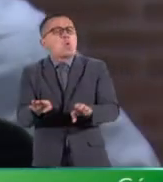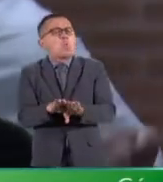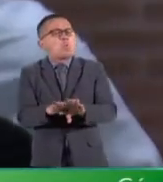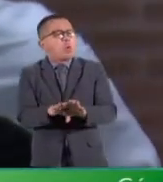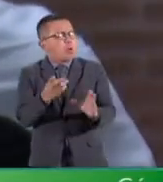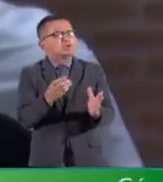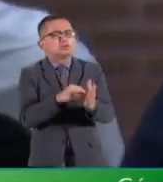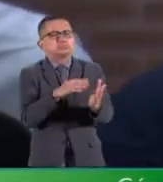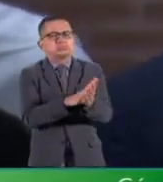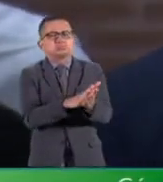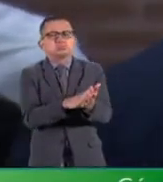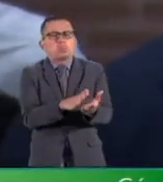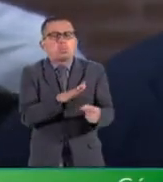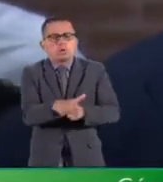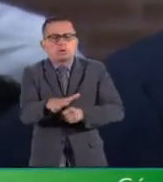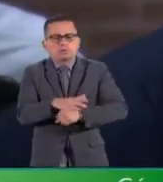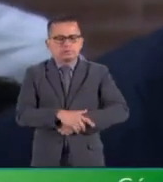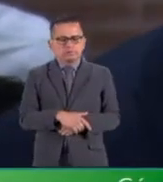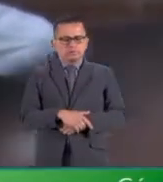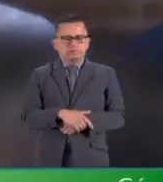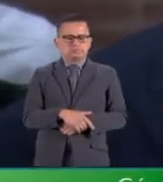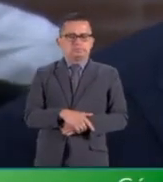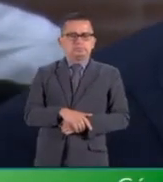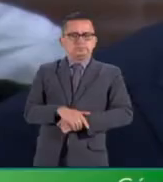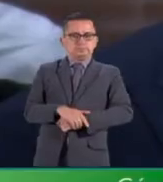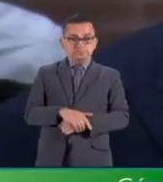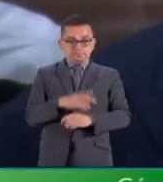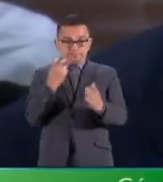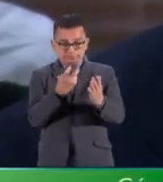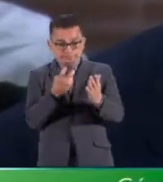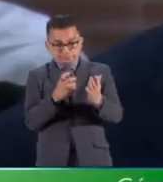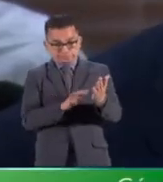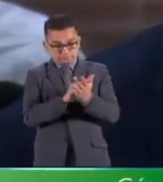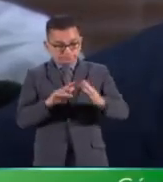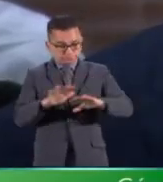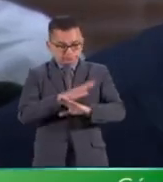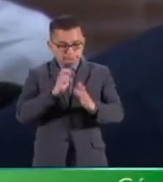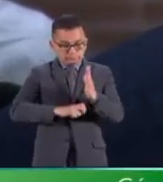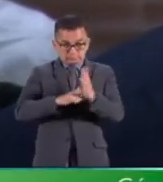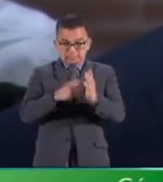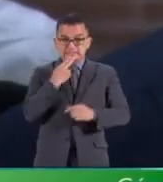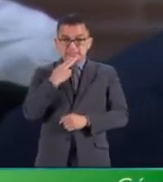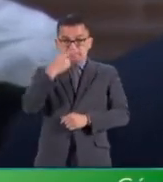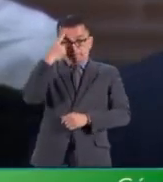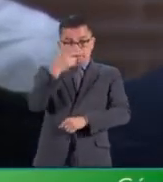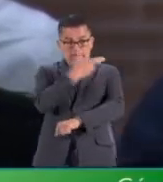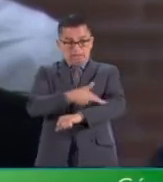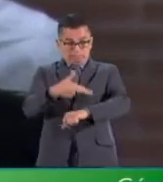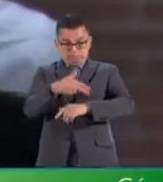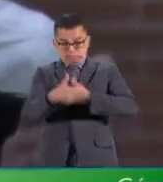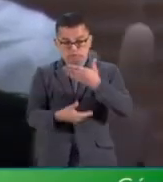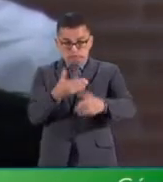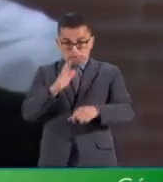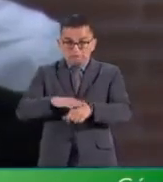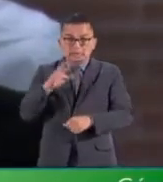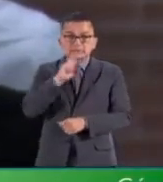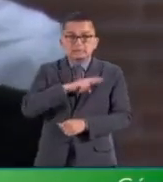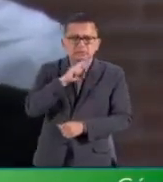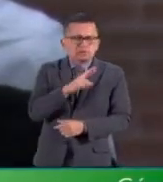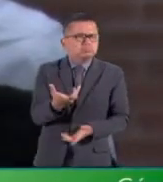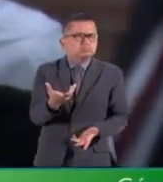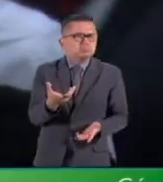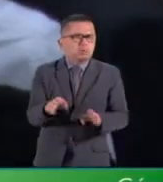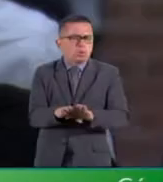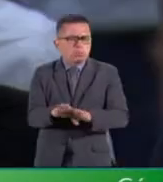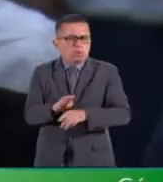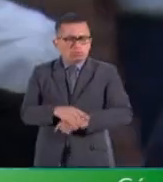martirio durante sus juicios? ¿Cómo ayuda este dictamen a agilizar los procesos judiciales para que no se vuelva un viacrucis para